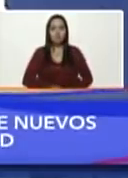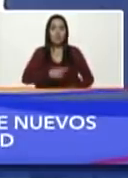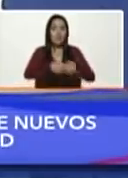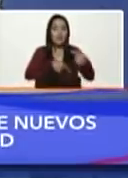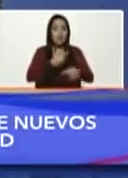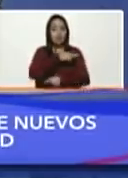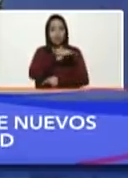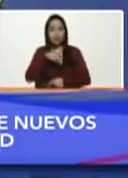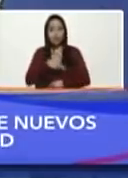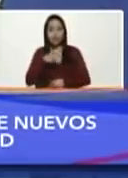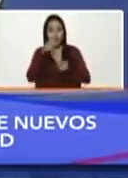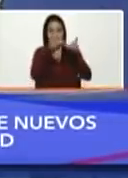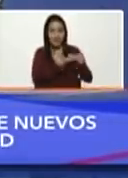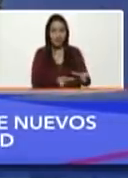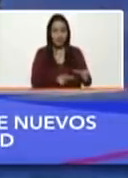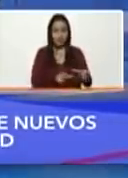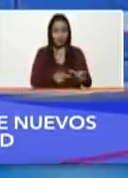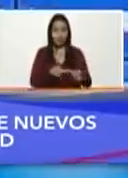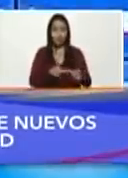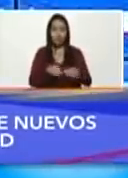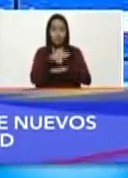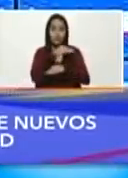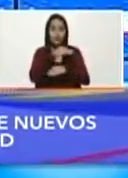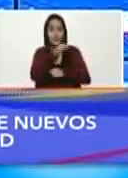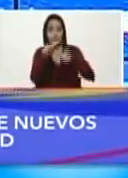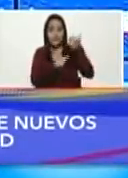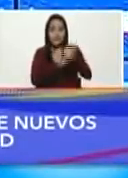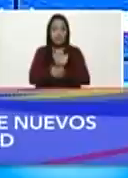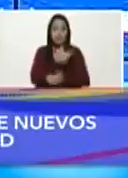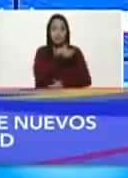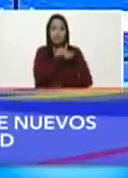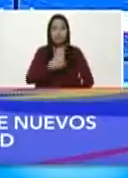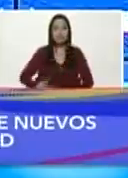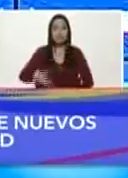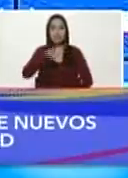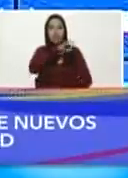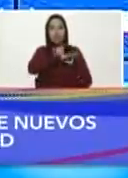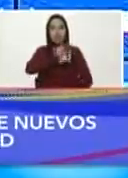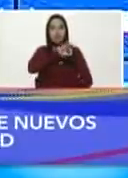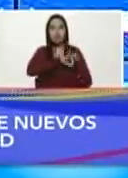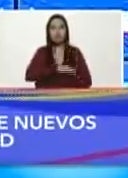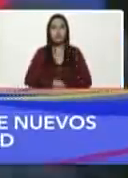aquí está Eduardo Piñate, nuestro vicepresidente social,